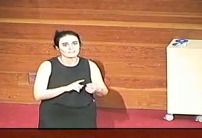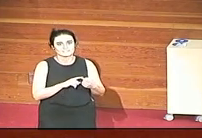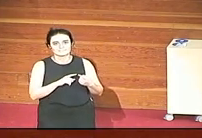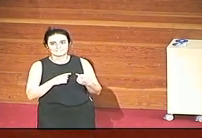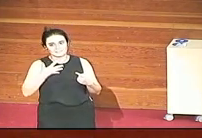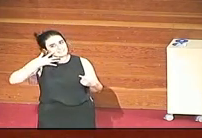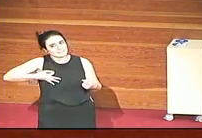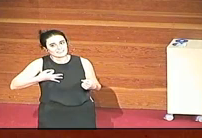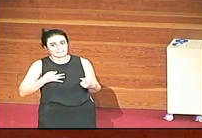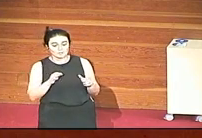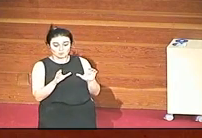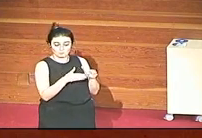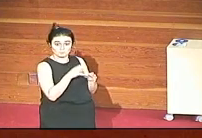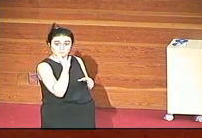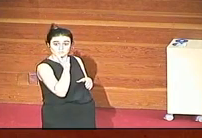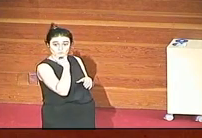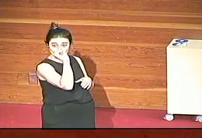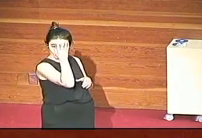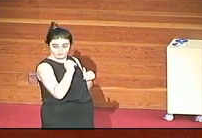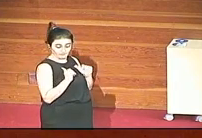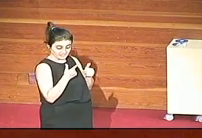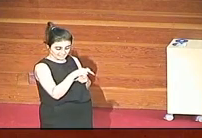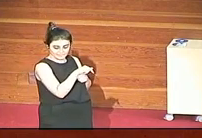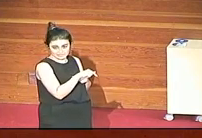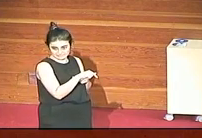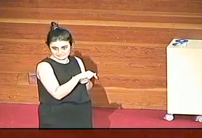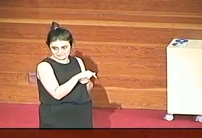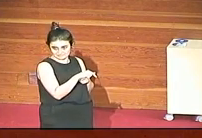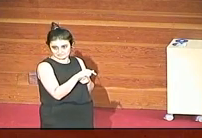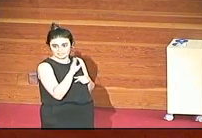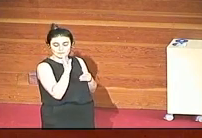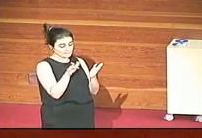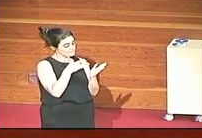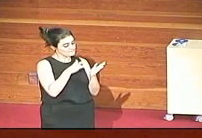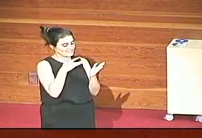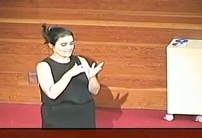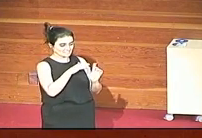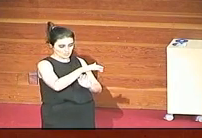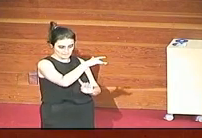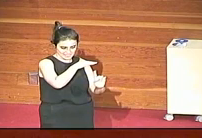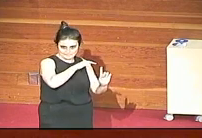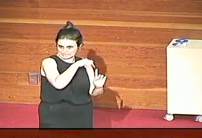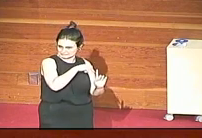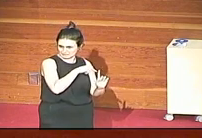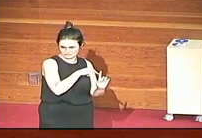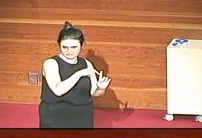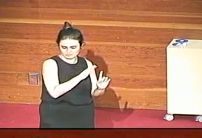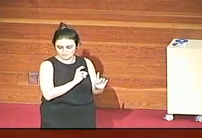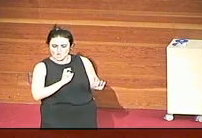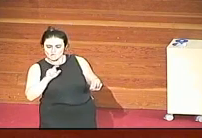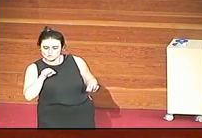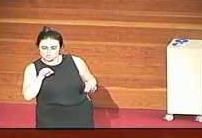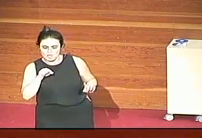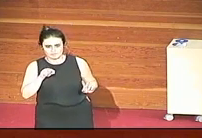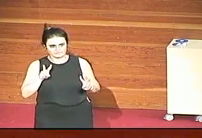en el apartado de las páginas medioambientales no justamente en las otras en las de los